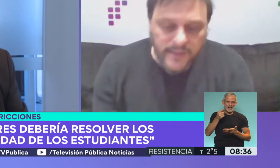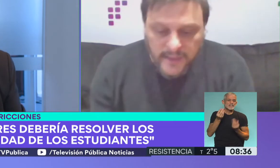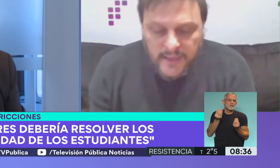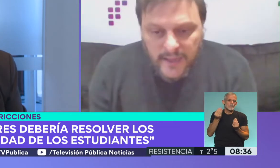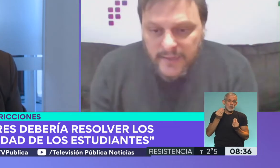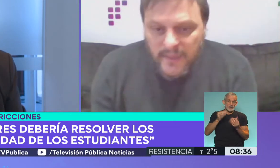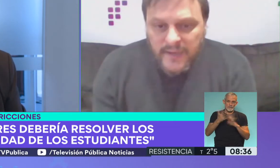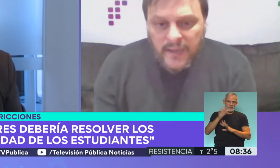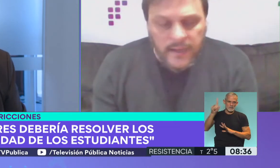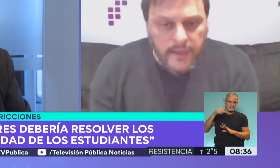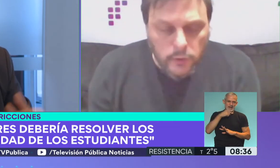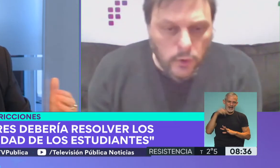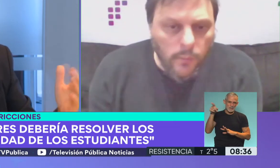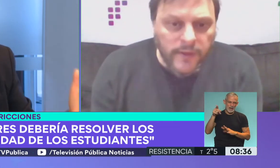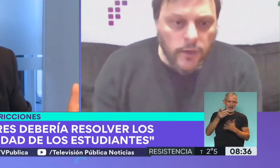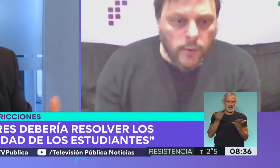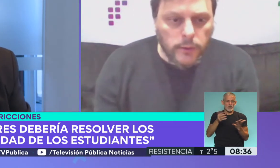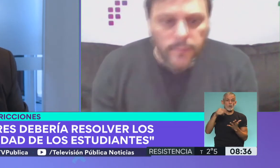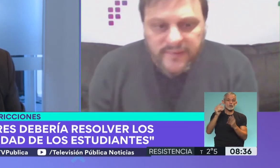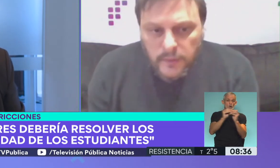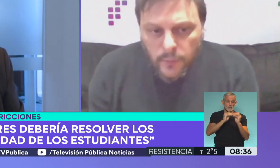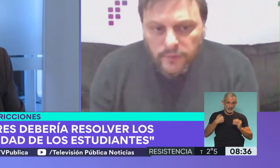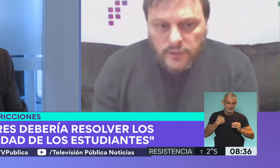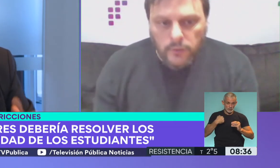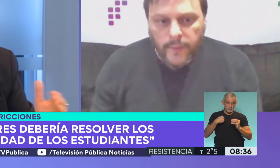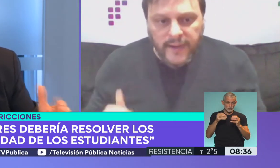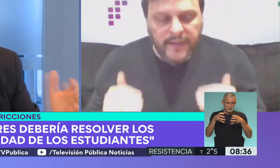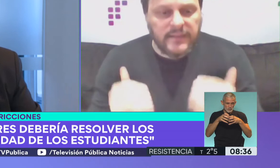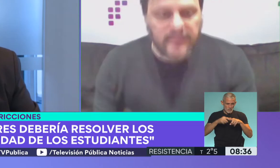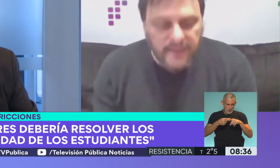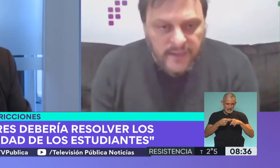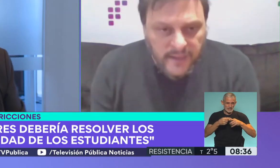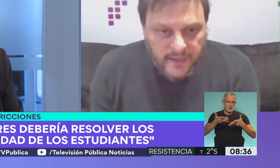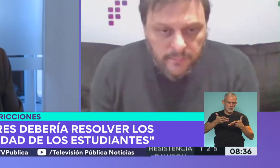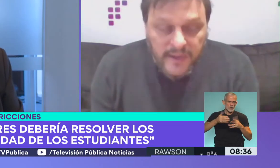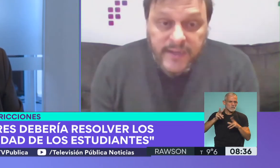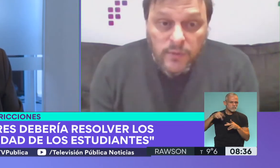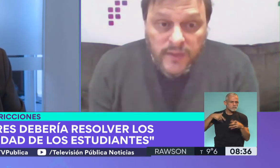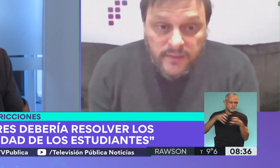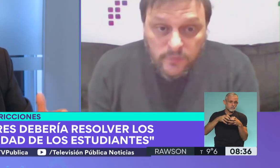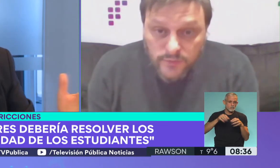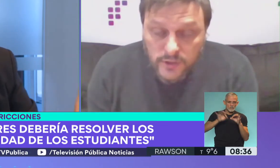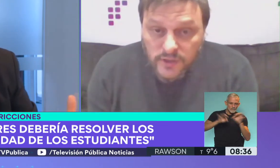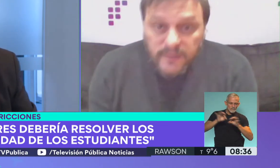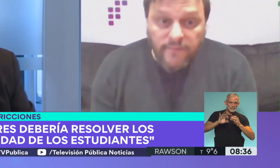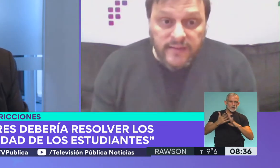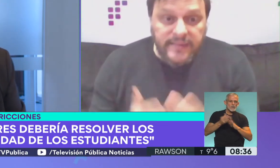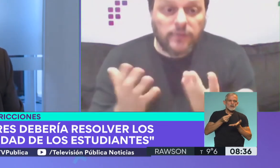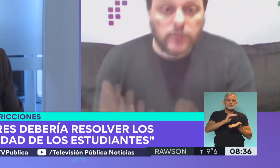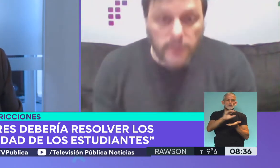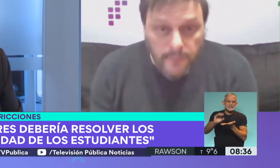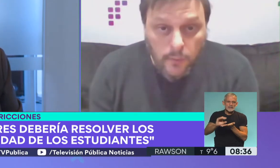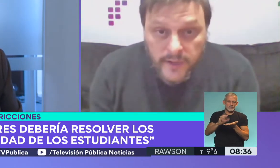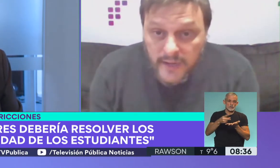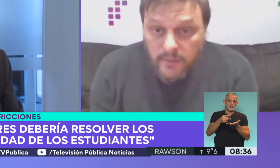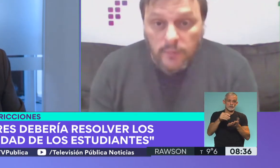era la modalidad alemana. Otros compañeros nuestros han presentado proyectos para garantizar mecanismos de subsidios y de transferencia a